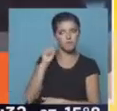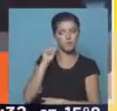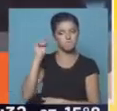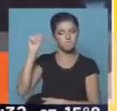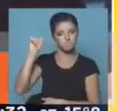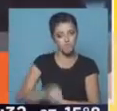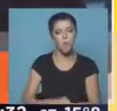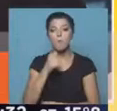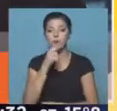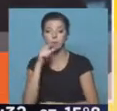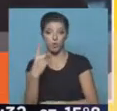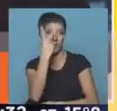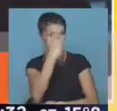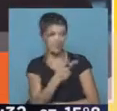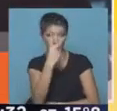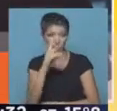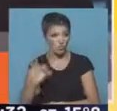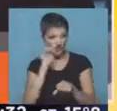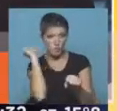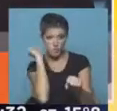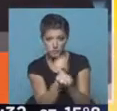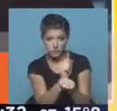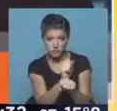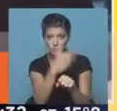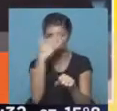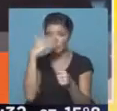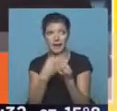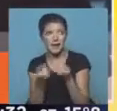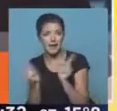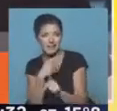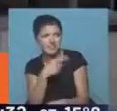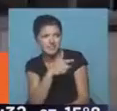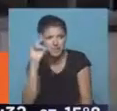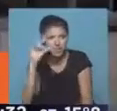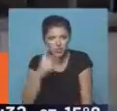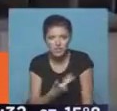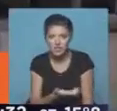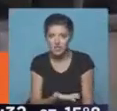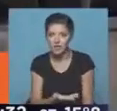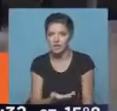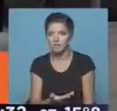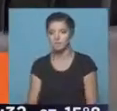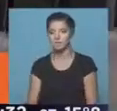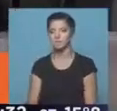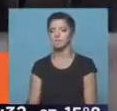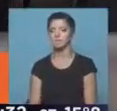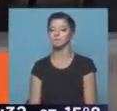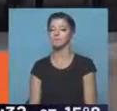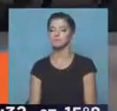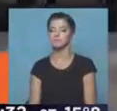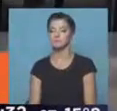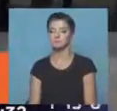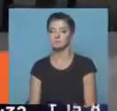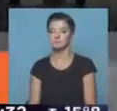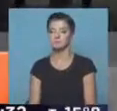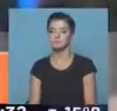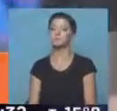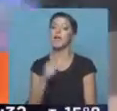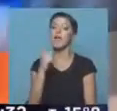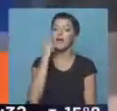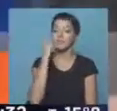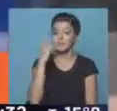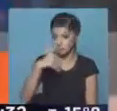decisiones. Dejar preso 2 años a una persona, al cual después la Cámara dice que es inocente. Ahora, ¿no? En estos días vamos a saber, se supone, lo que tiene que ver